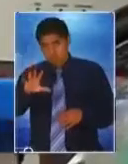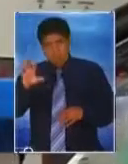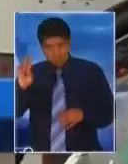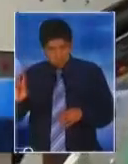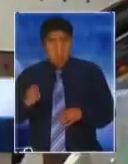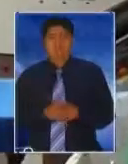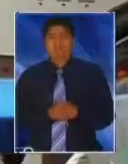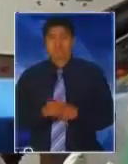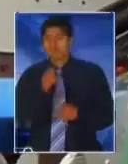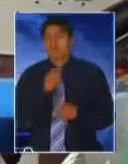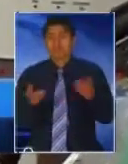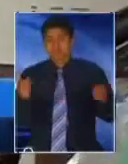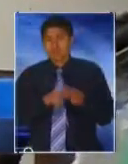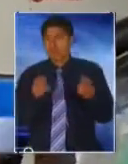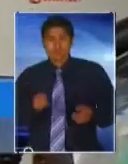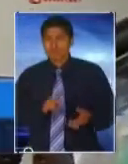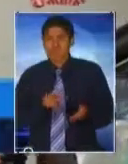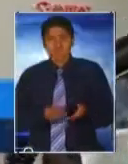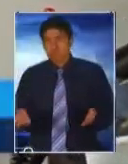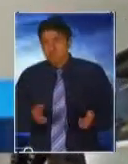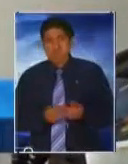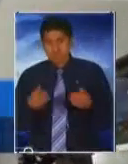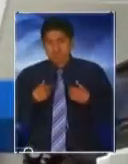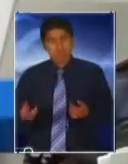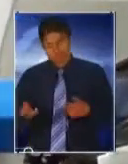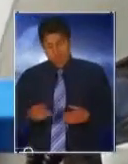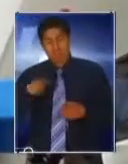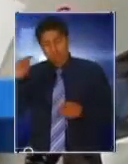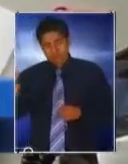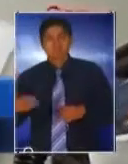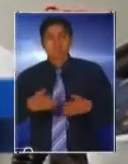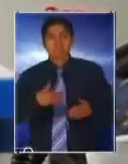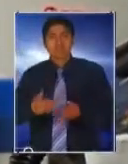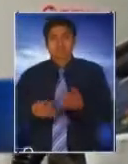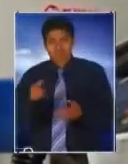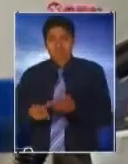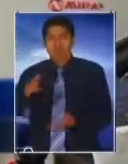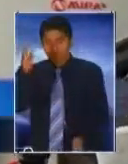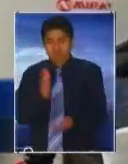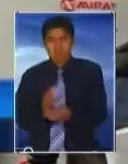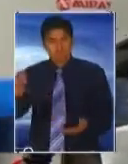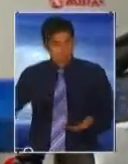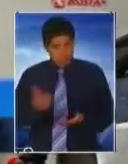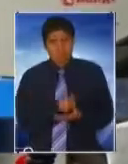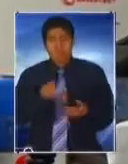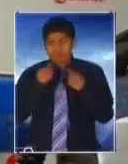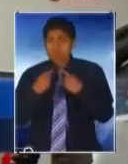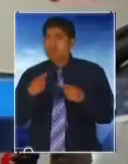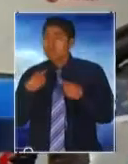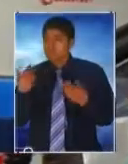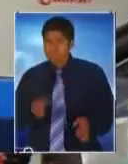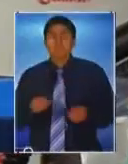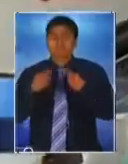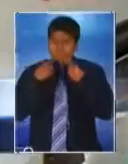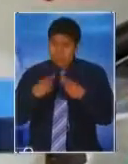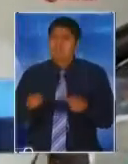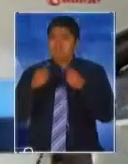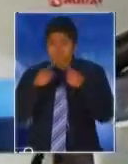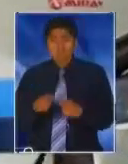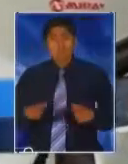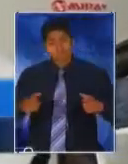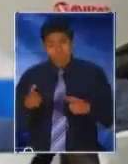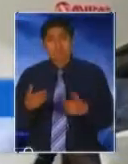57 y que a la fecha no ha pagado y que esto tenemos que derivar en un proceso de ejecución cristian ser notificado y pese a ser